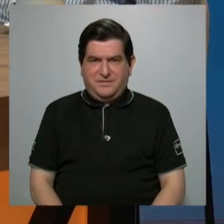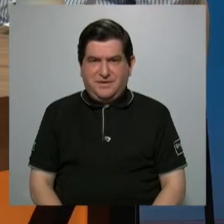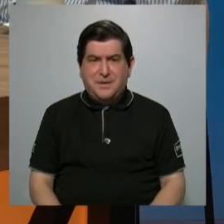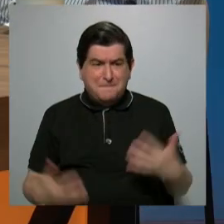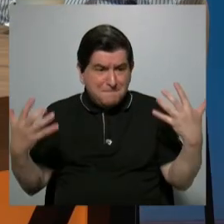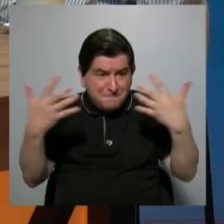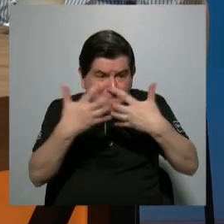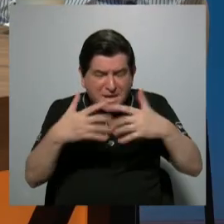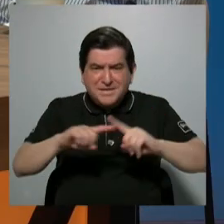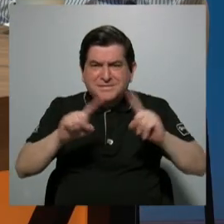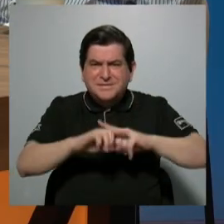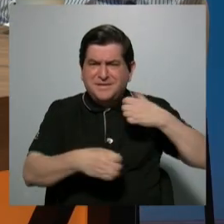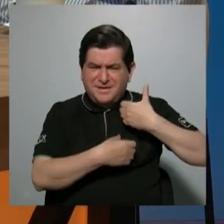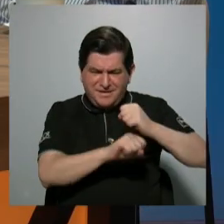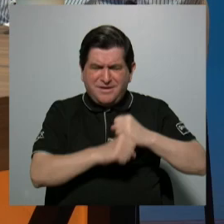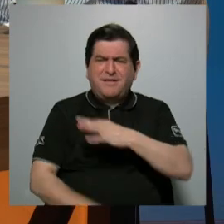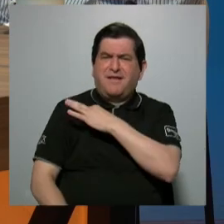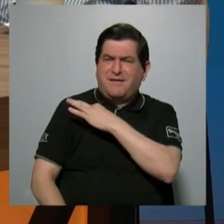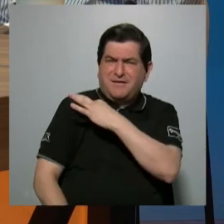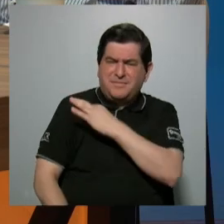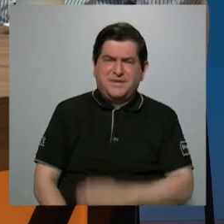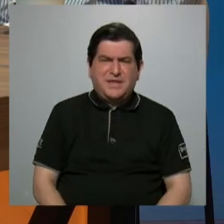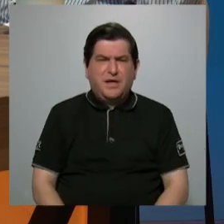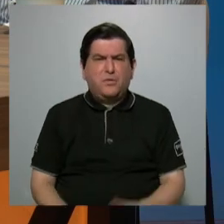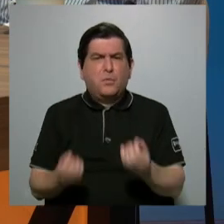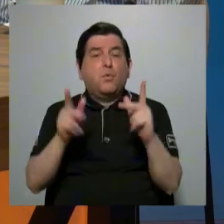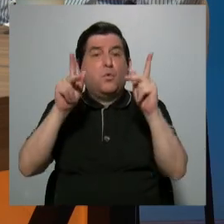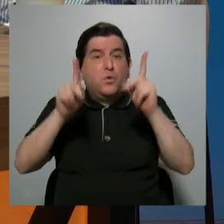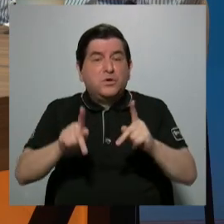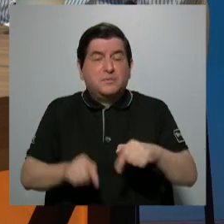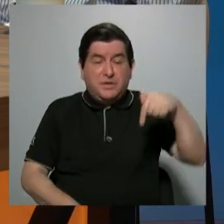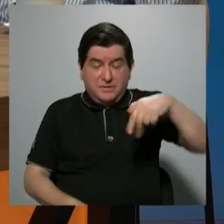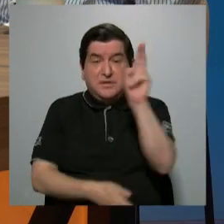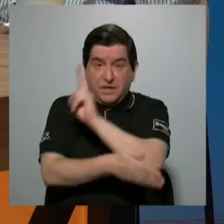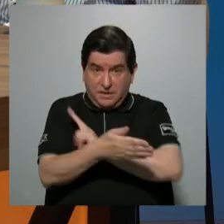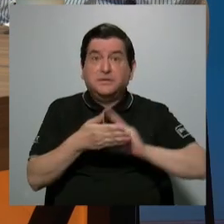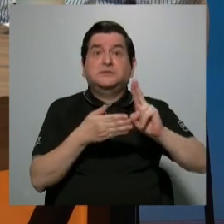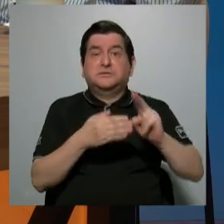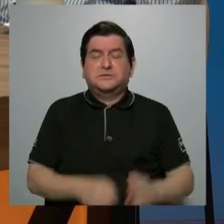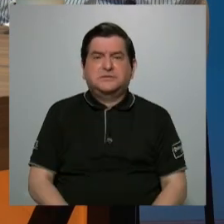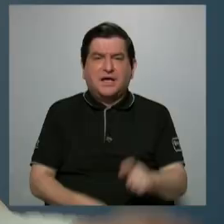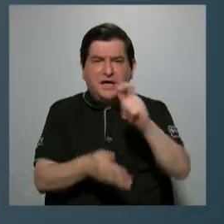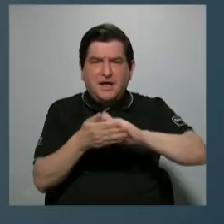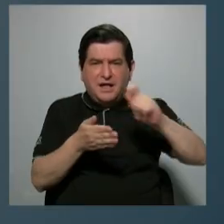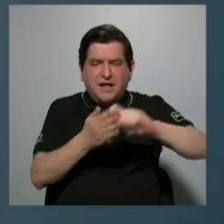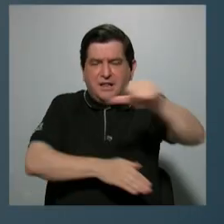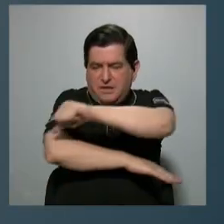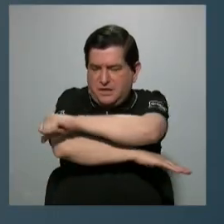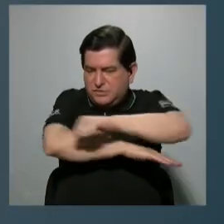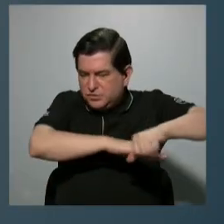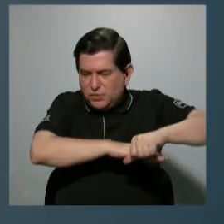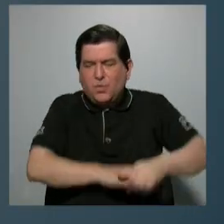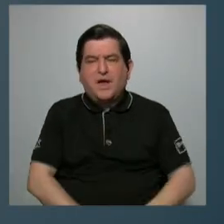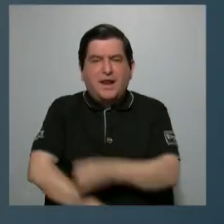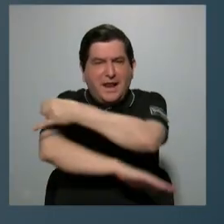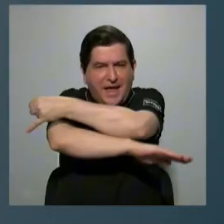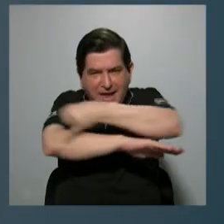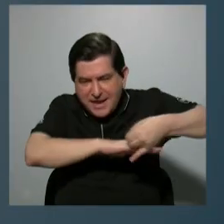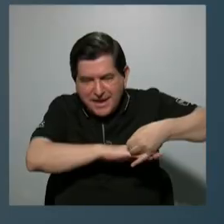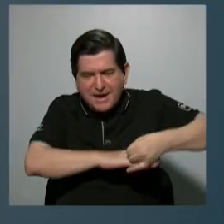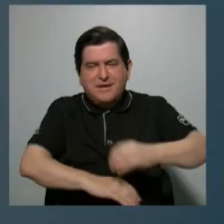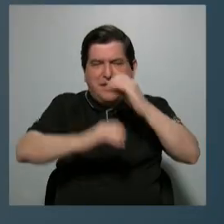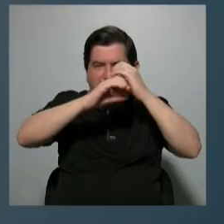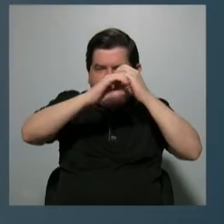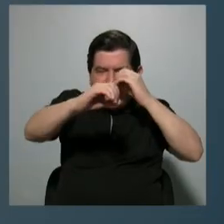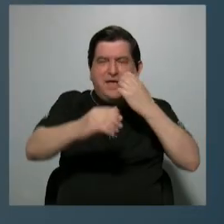mezcla de gobiernos locales que fueron invitados, ¿verdad? Mucho personal de esta universidad, de la Escuela de Arquitectura, de Ingeniería, de Topografía,